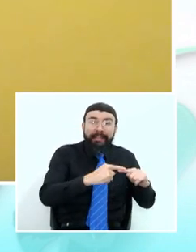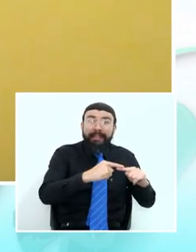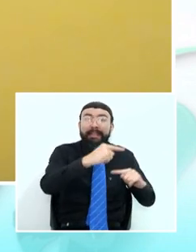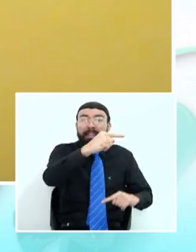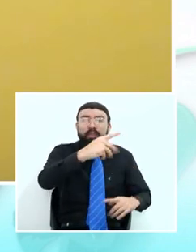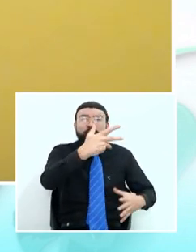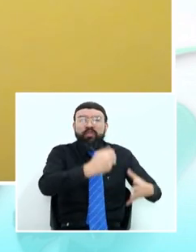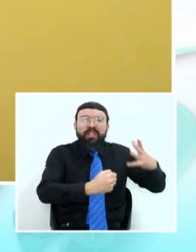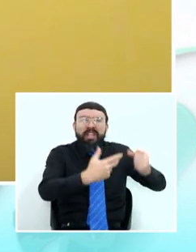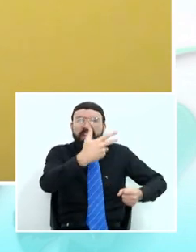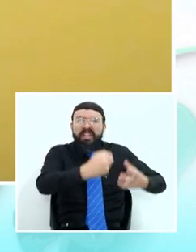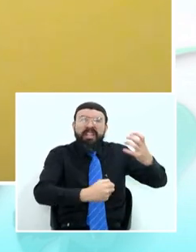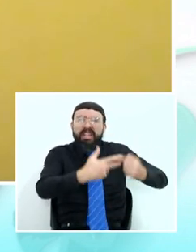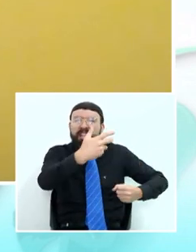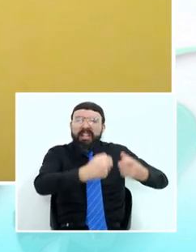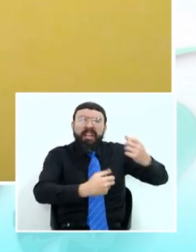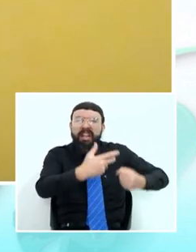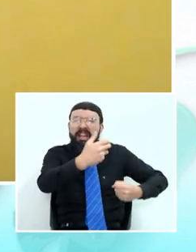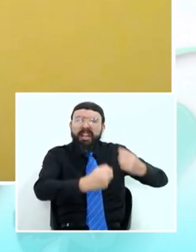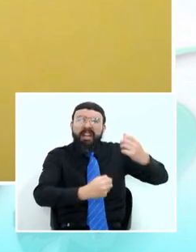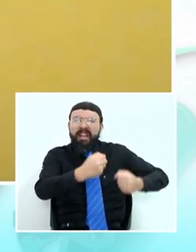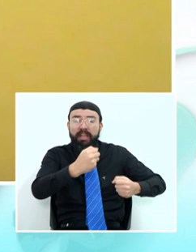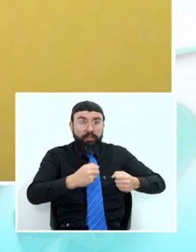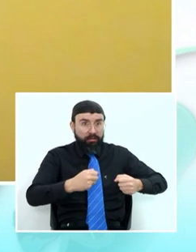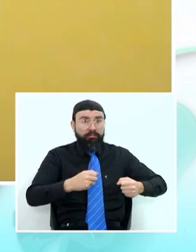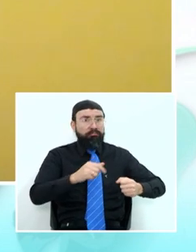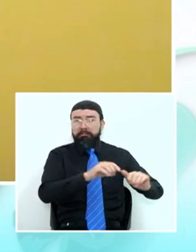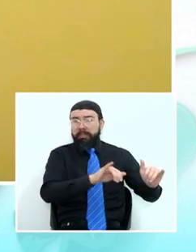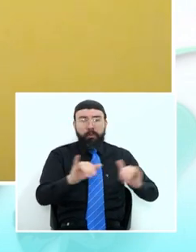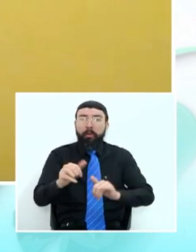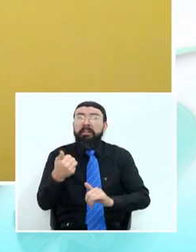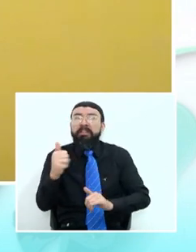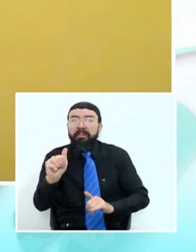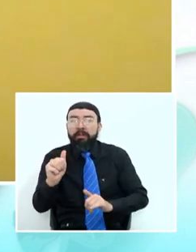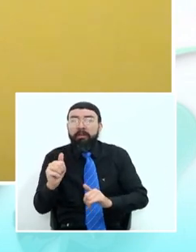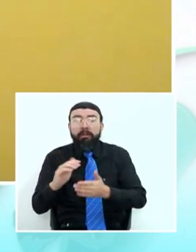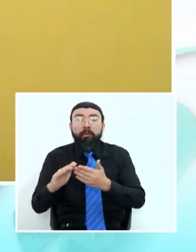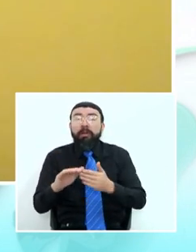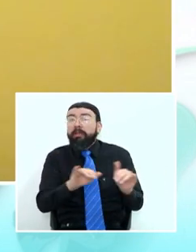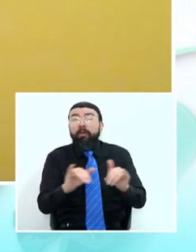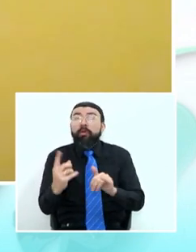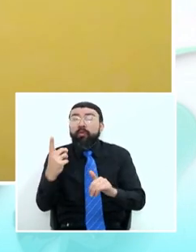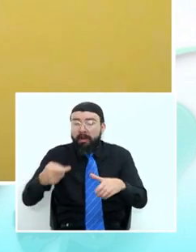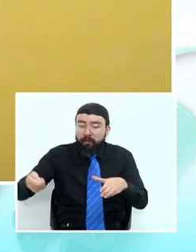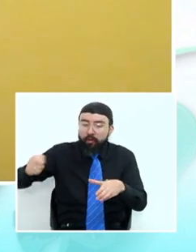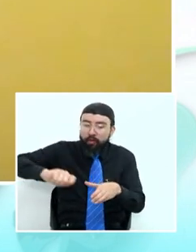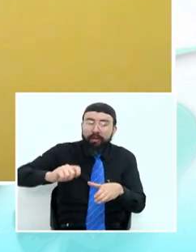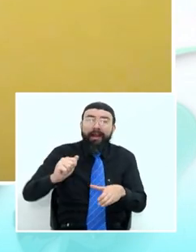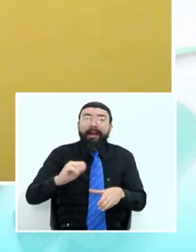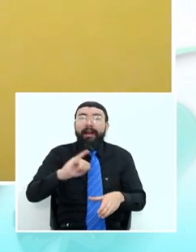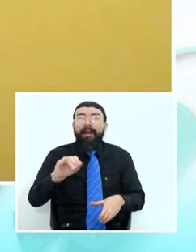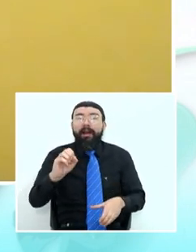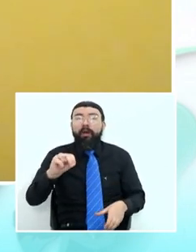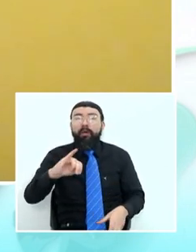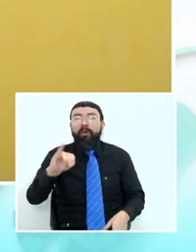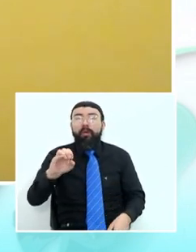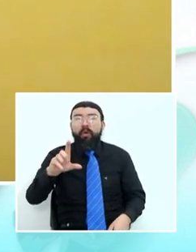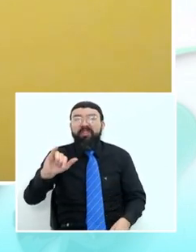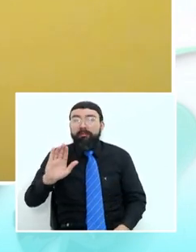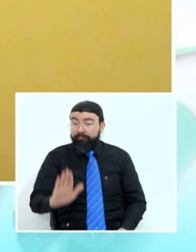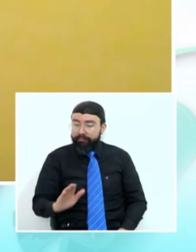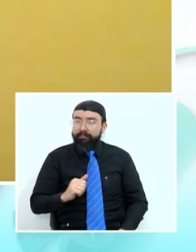leche, el calcio que tiene este potencial. Y lo más importante de estas frutas que he